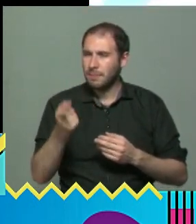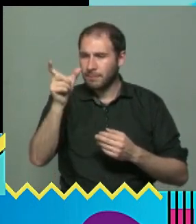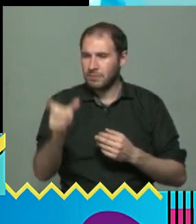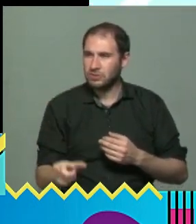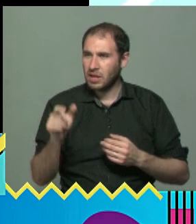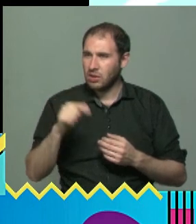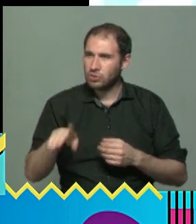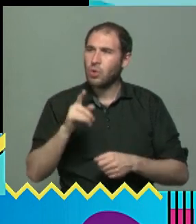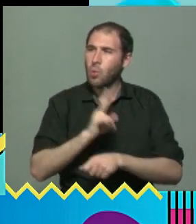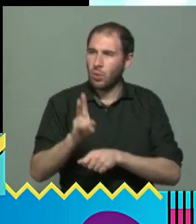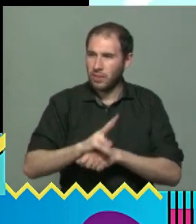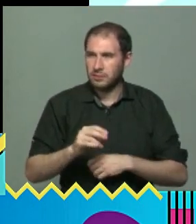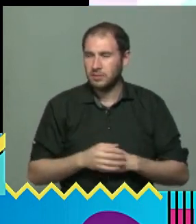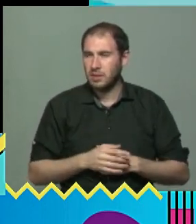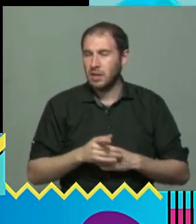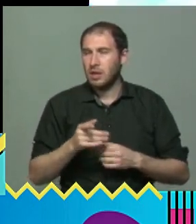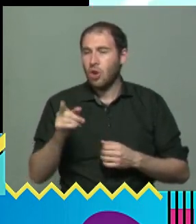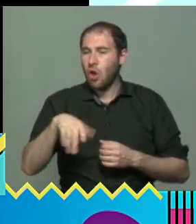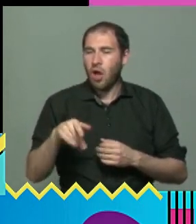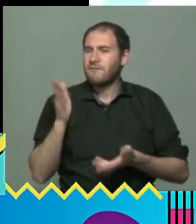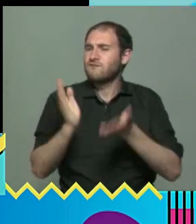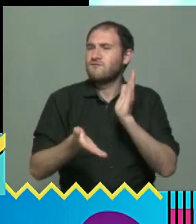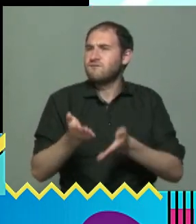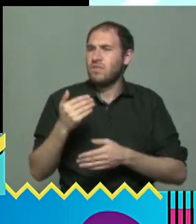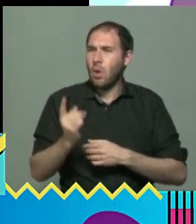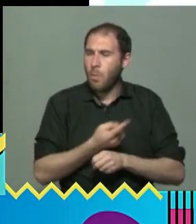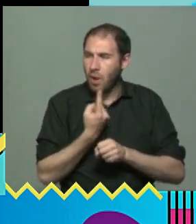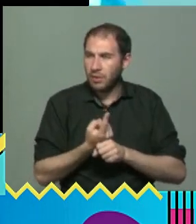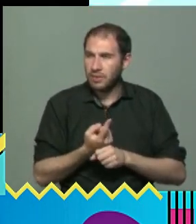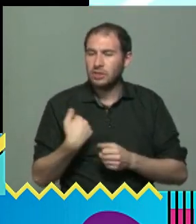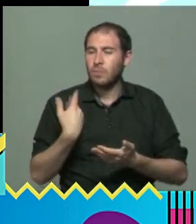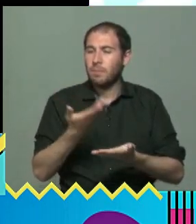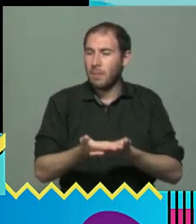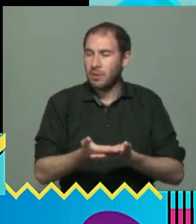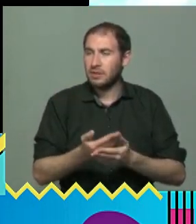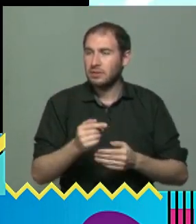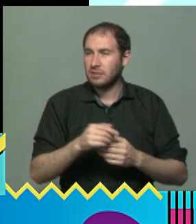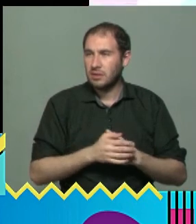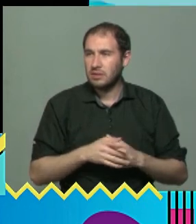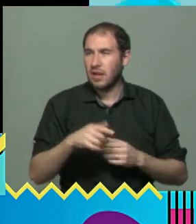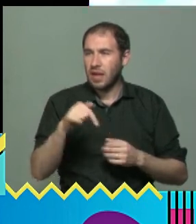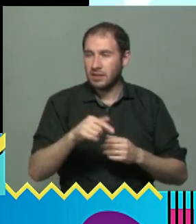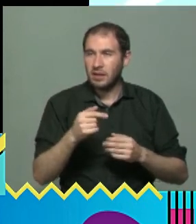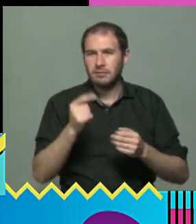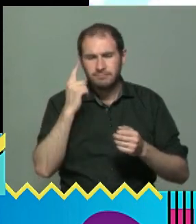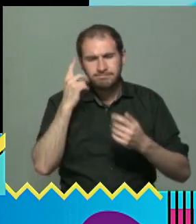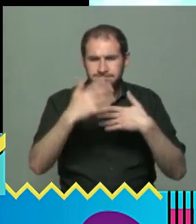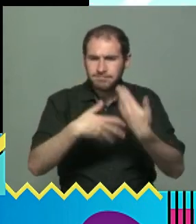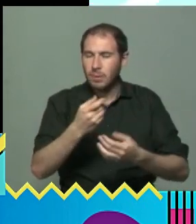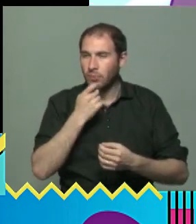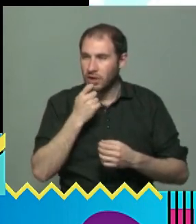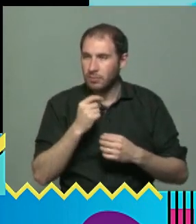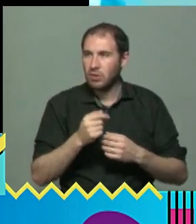sujeto al que tenemos que cuidar, al que no podemos violentar. Y esto se propone desde los 12 o 13 años, o sea, cuando el chico va creciendo, por ejemplo,